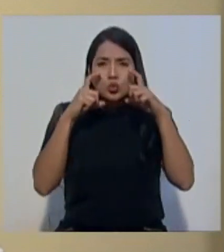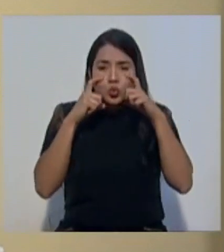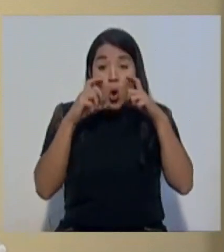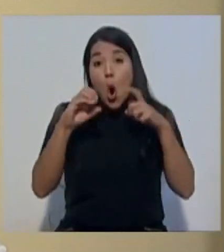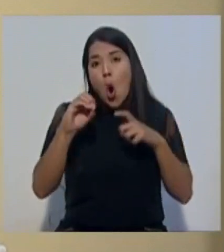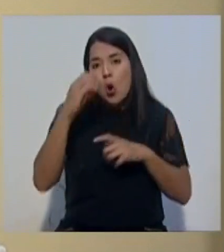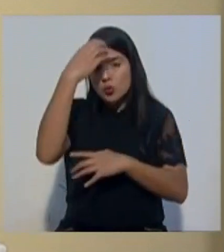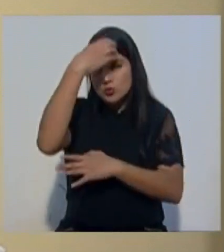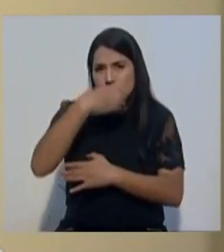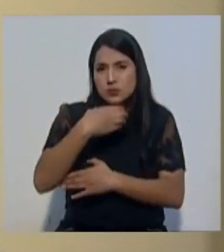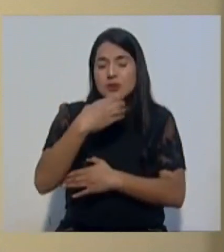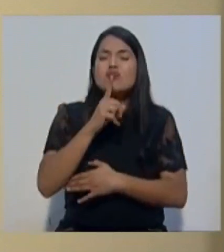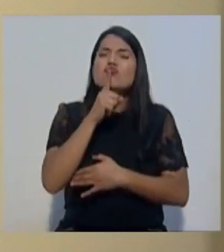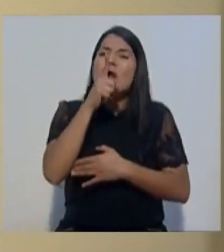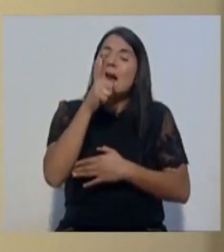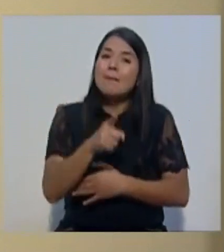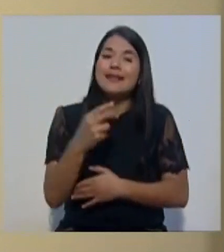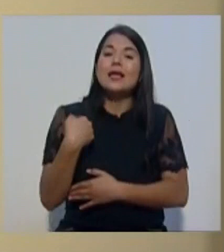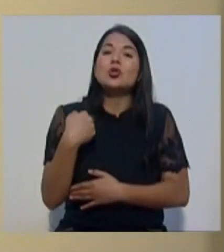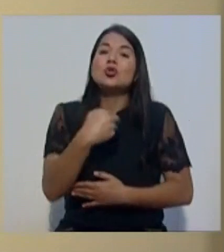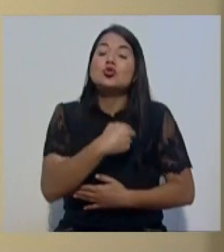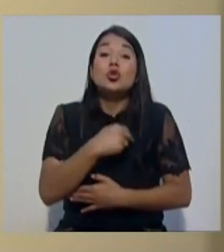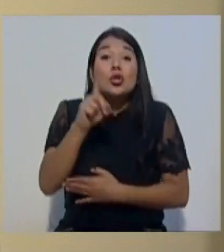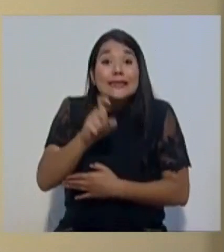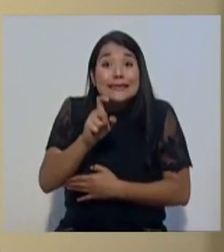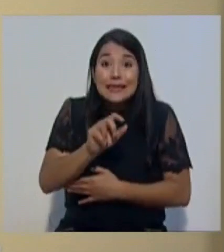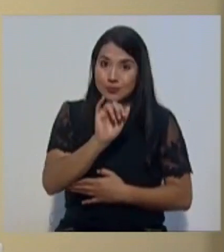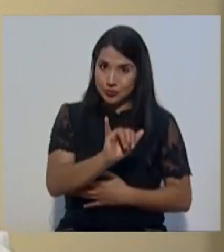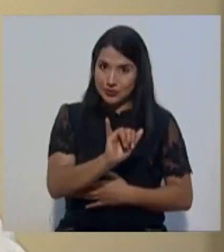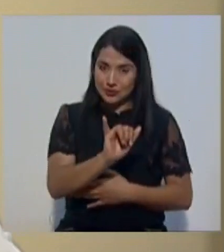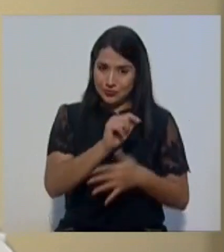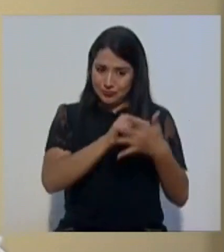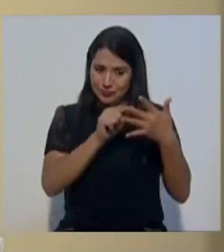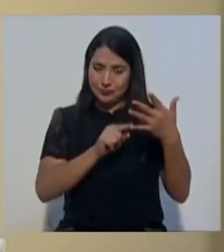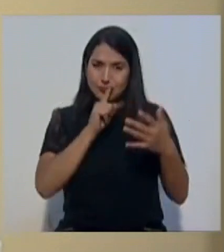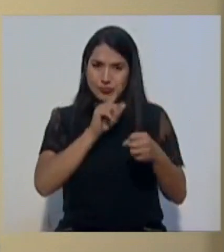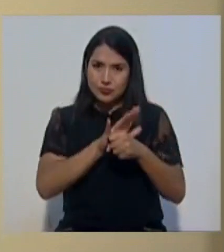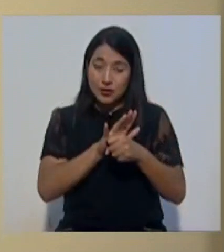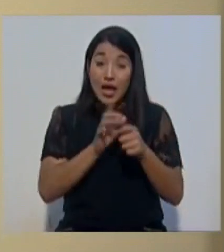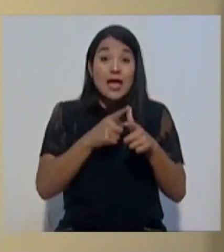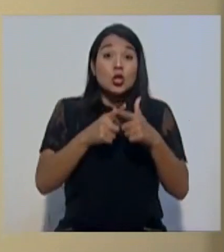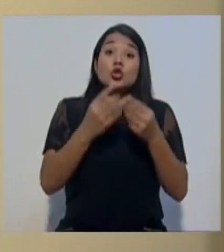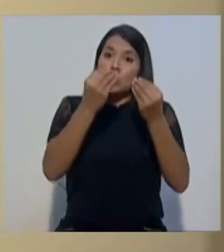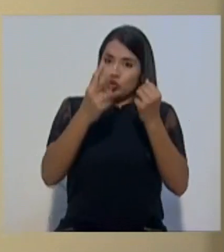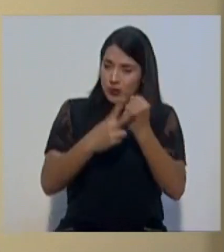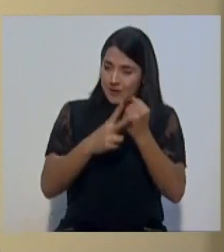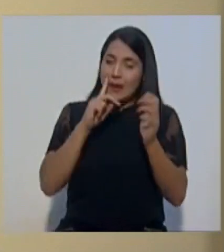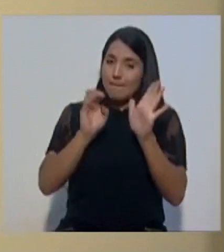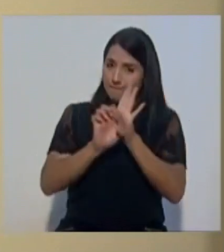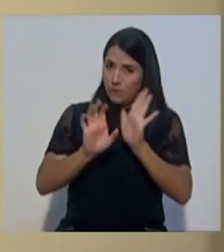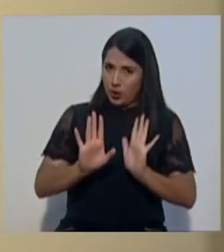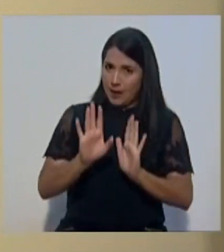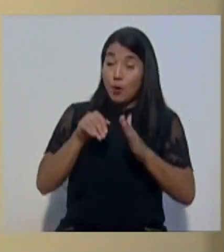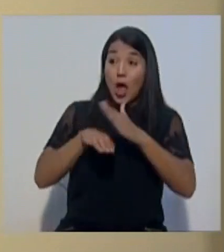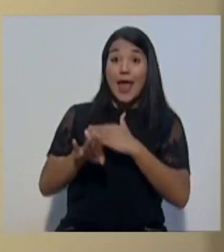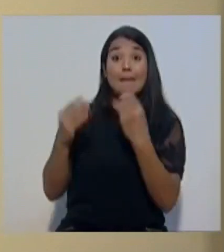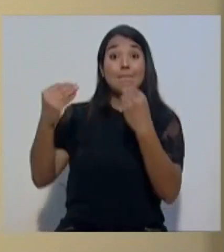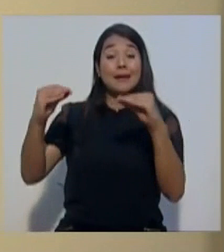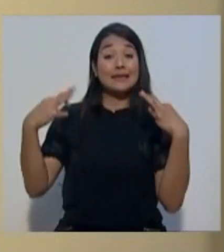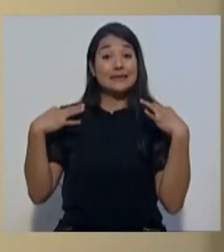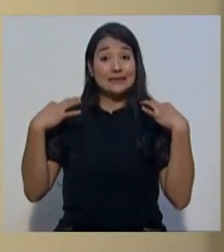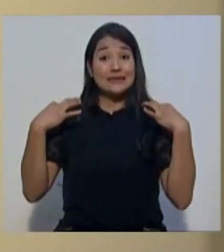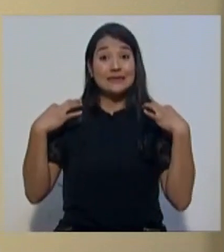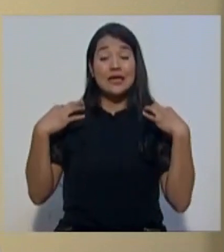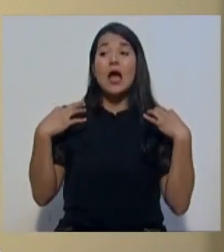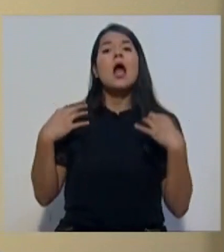la careta. Realmente necesitamos esto. Entonces, muchas veces en una tienda, voy a dar un ejemplo, las dependientes